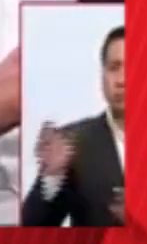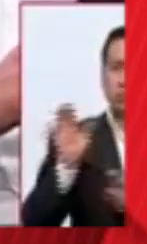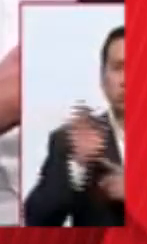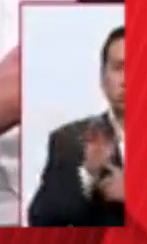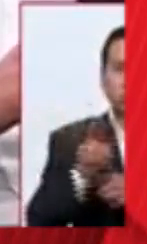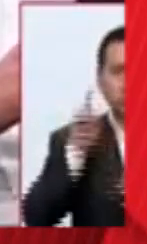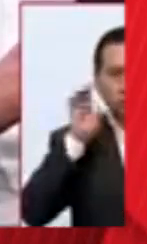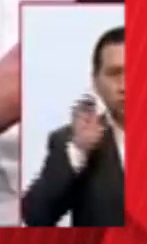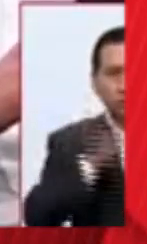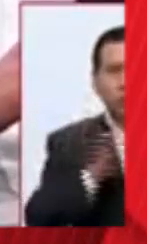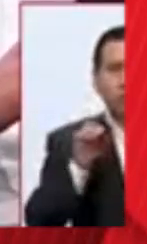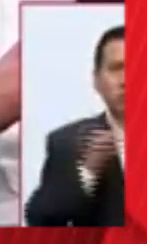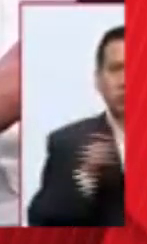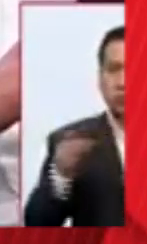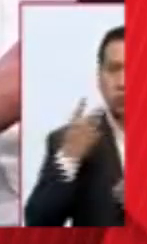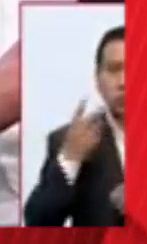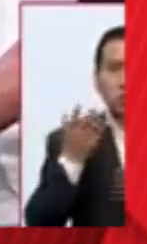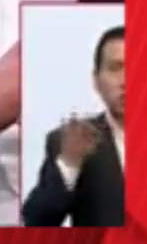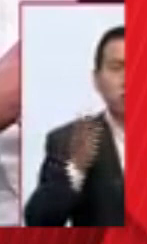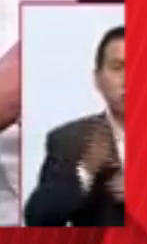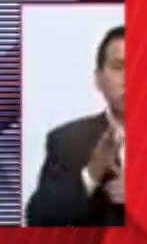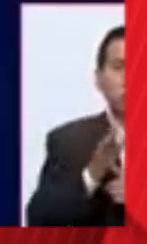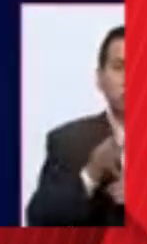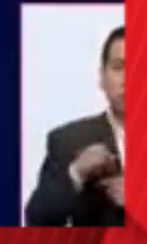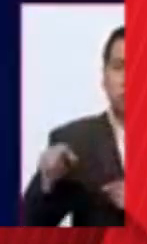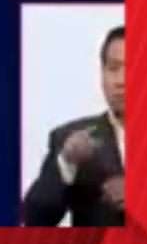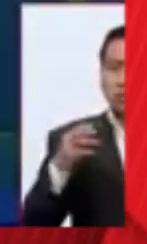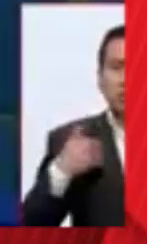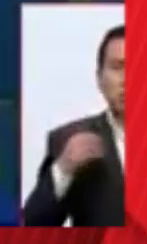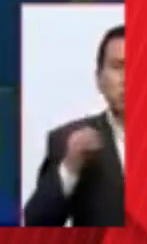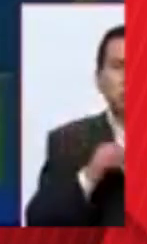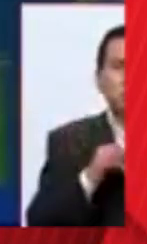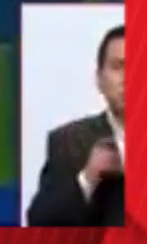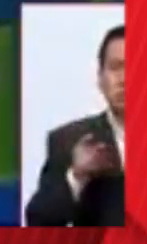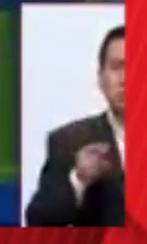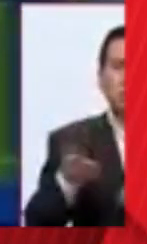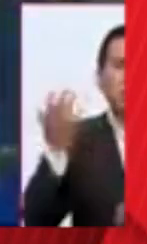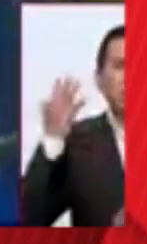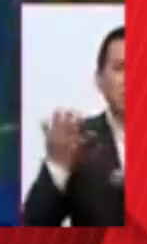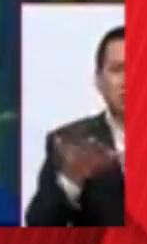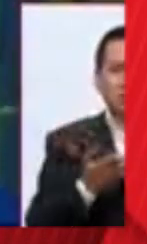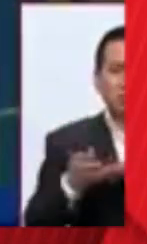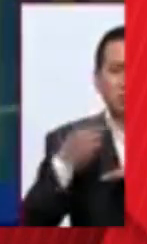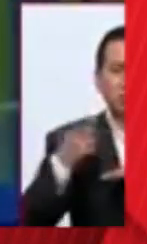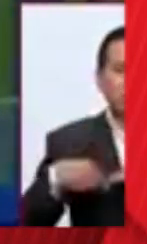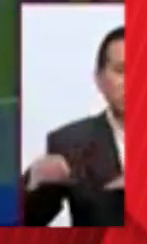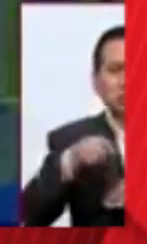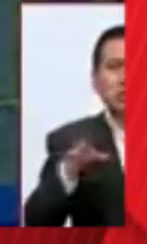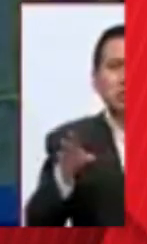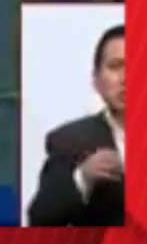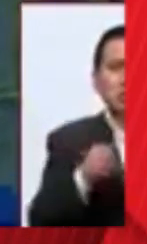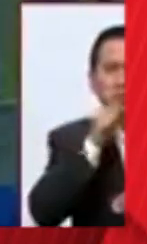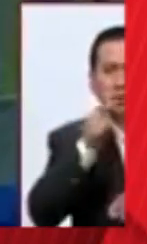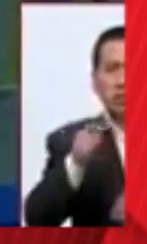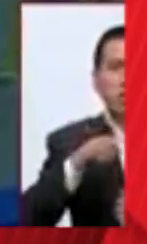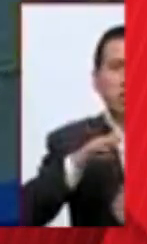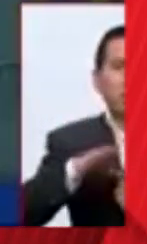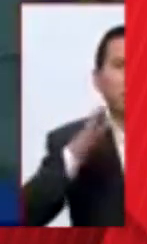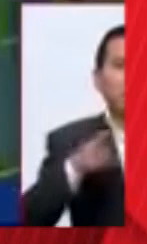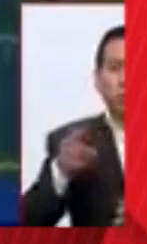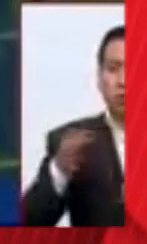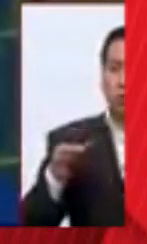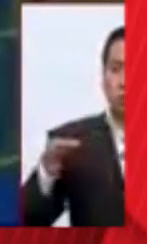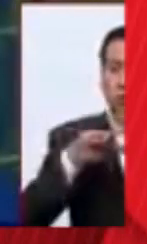las fotografías se ve en esas reuniones. Durante el golpe, reuniones con el embajador de la